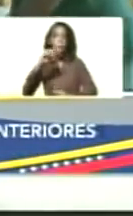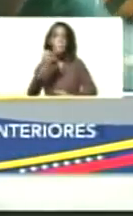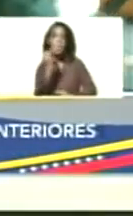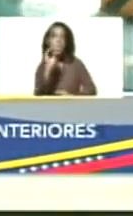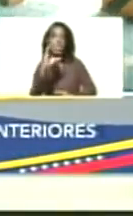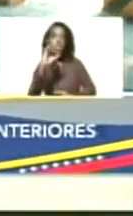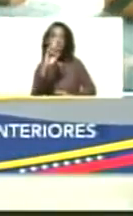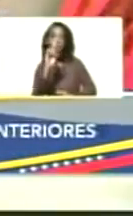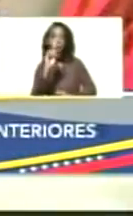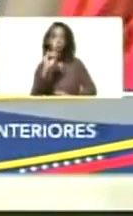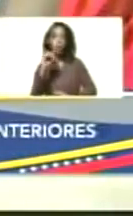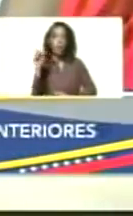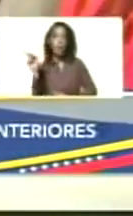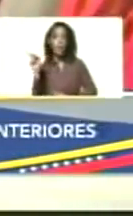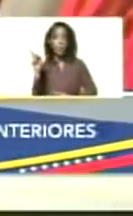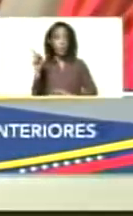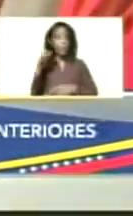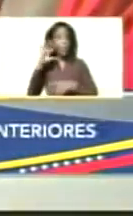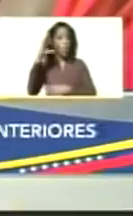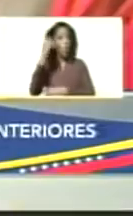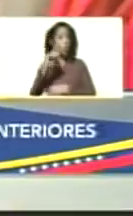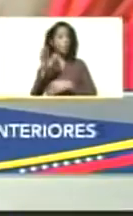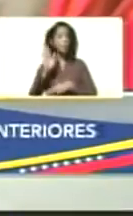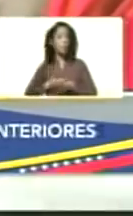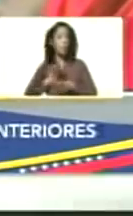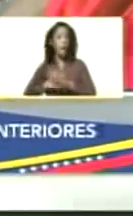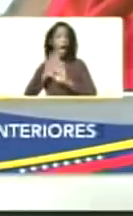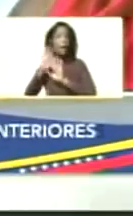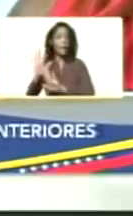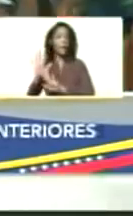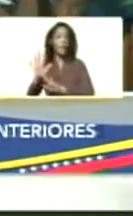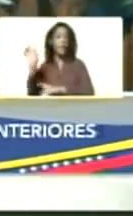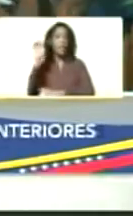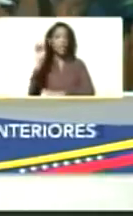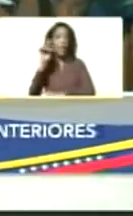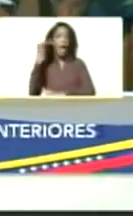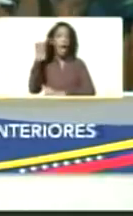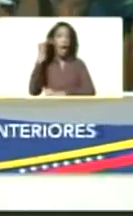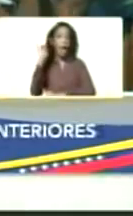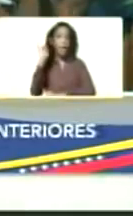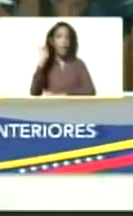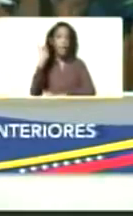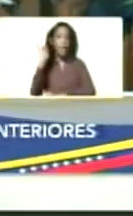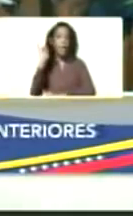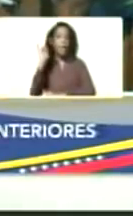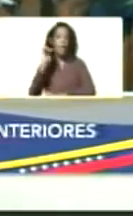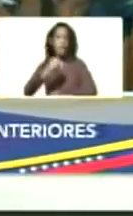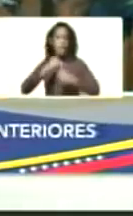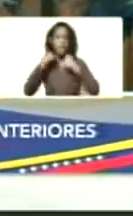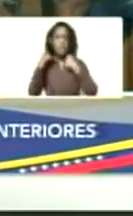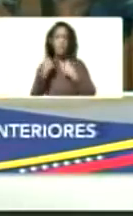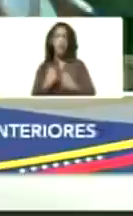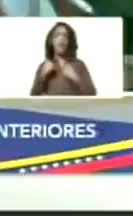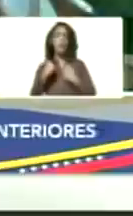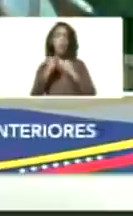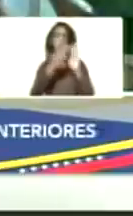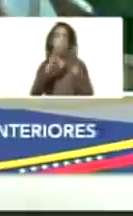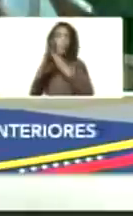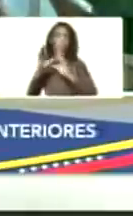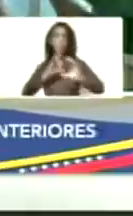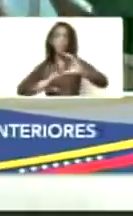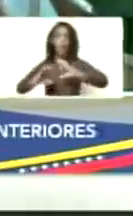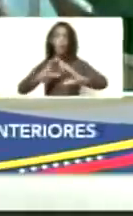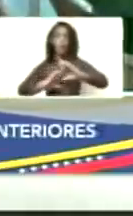Omicron. Bueno, estos son logros precisamente de que Venezuela tiene una sólida comunidad científica.